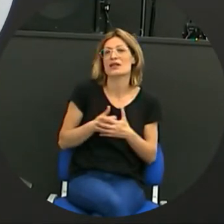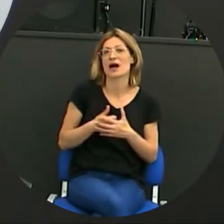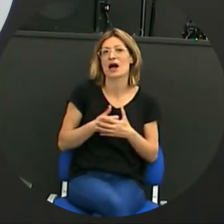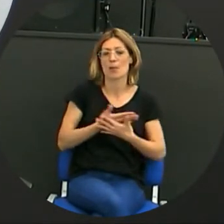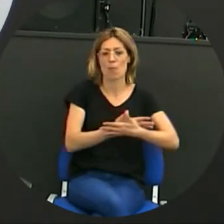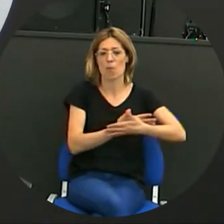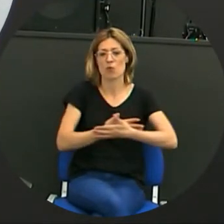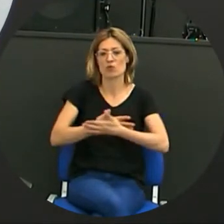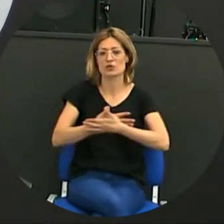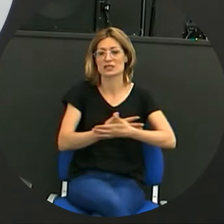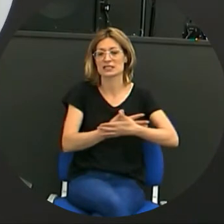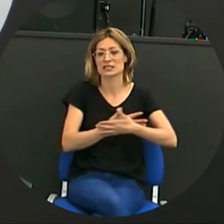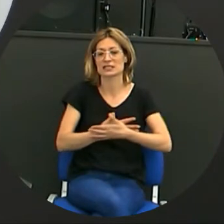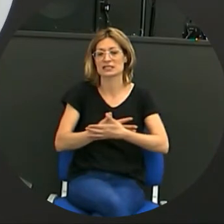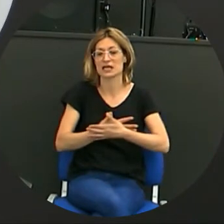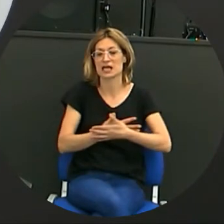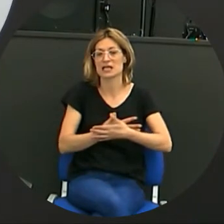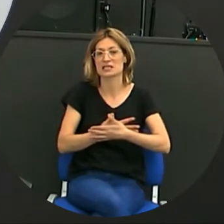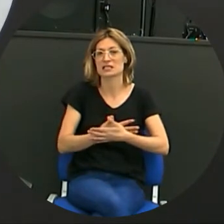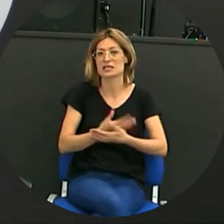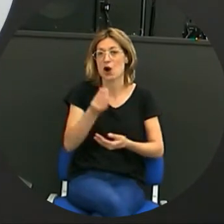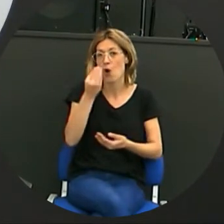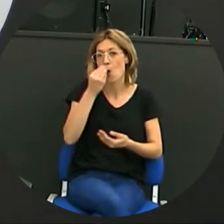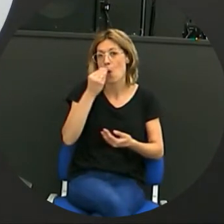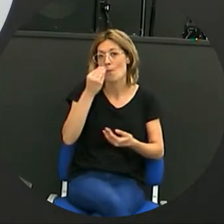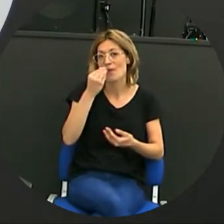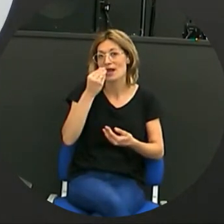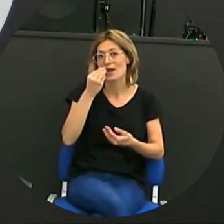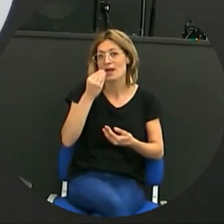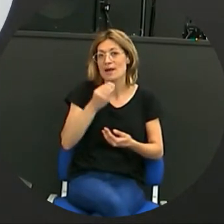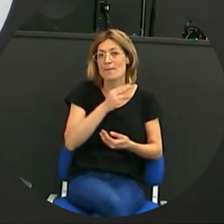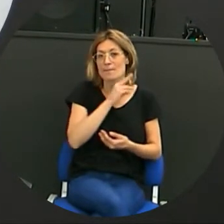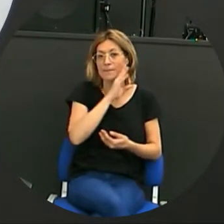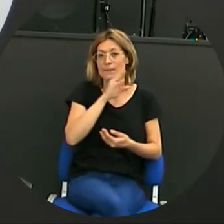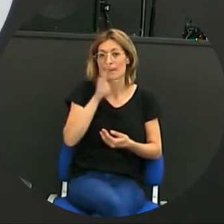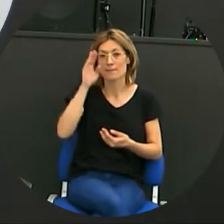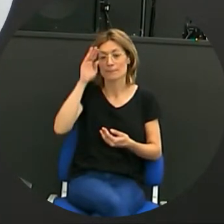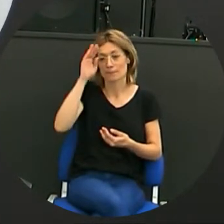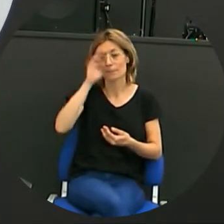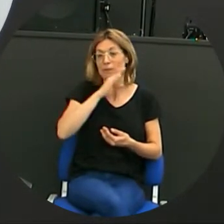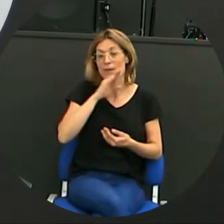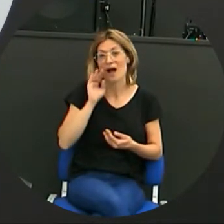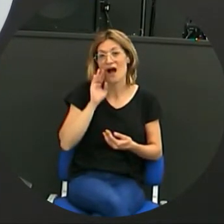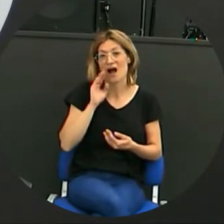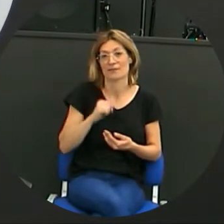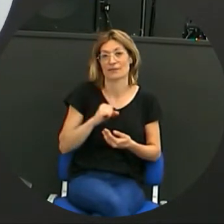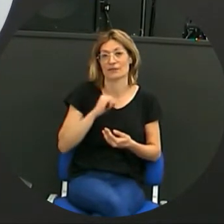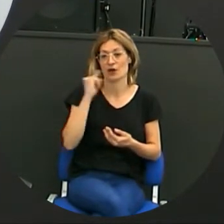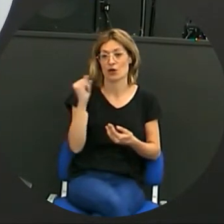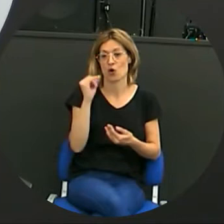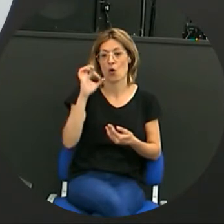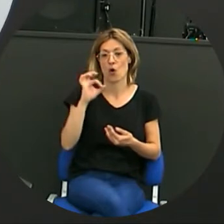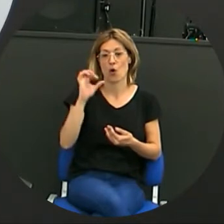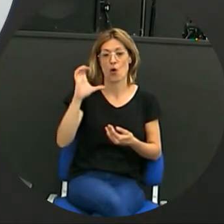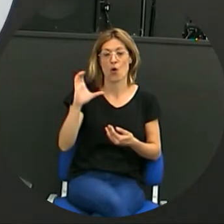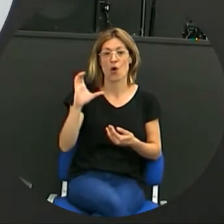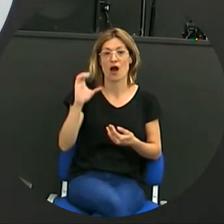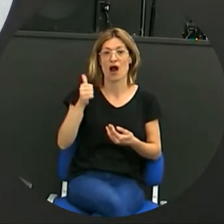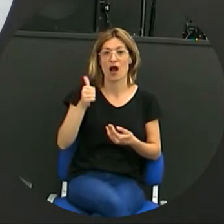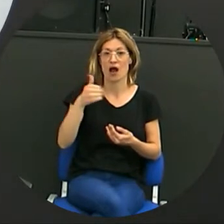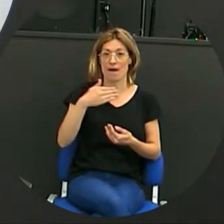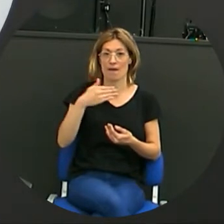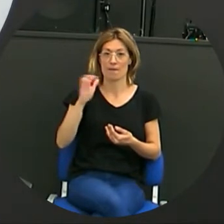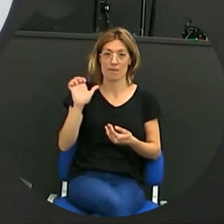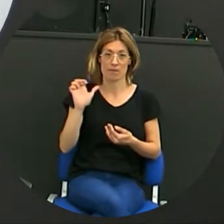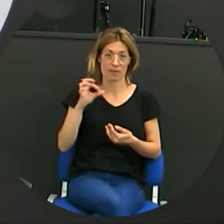madre, Jocabet. Vemos cómo también hay personajes, discípulos históricos